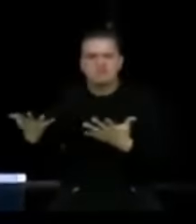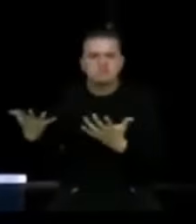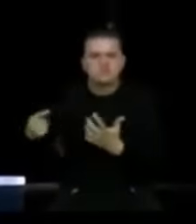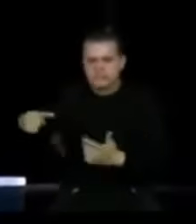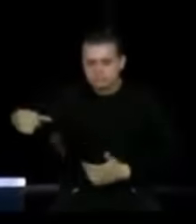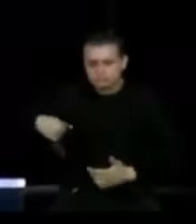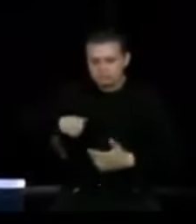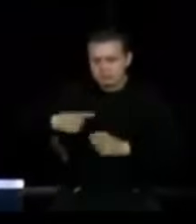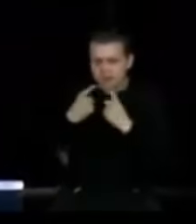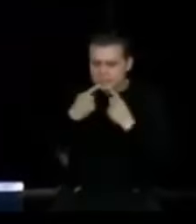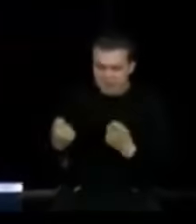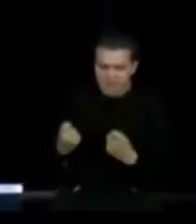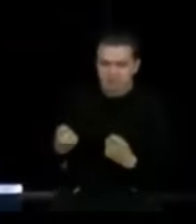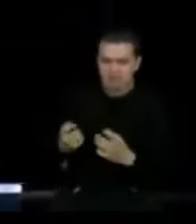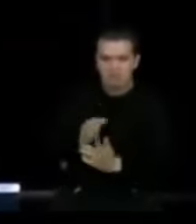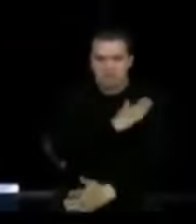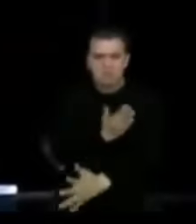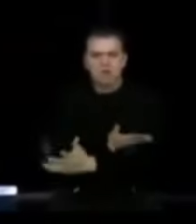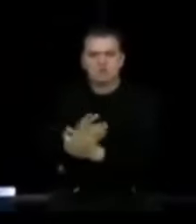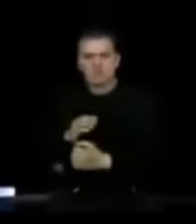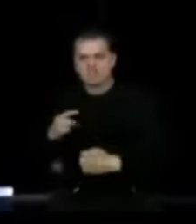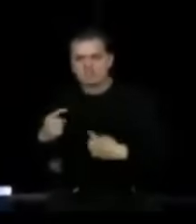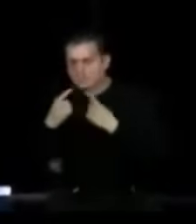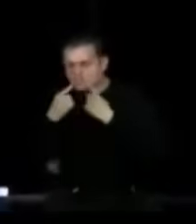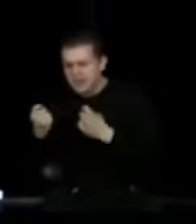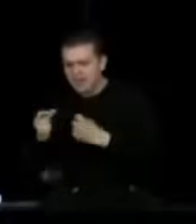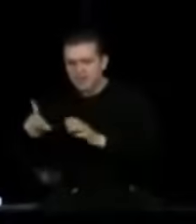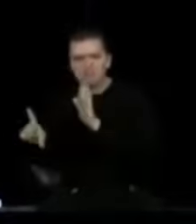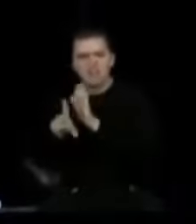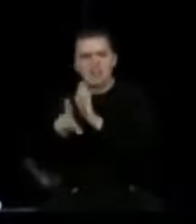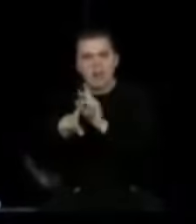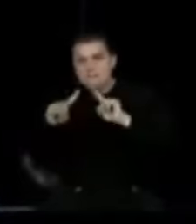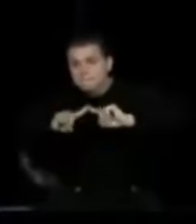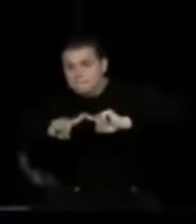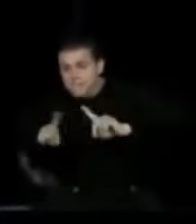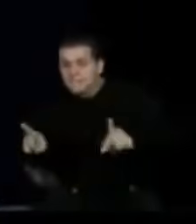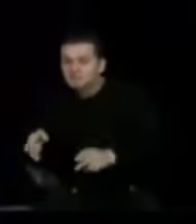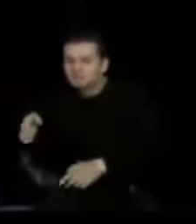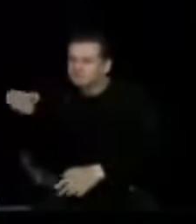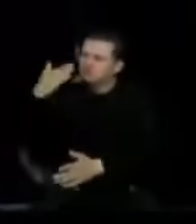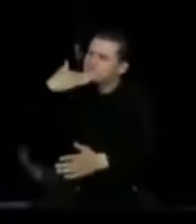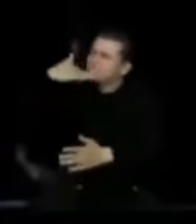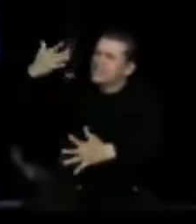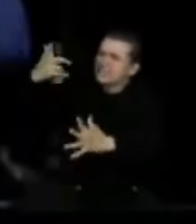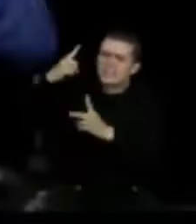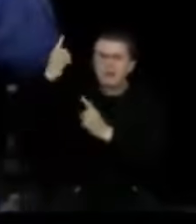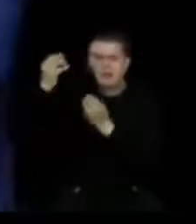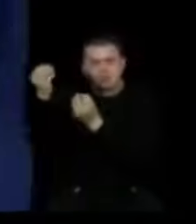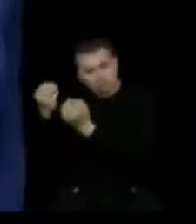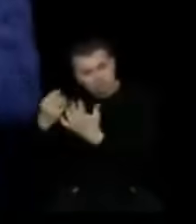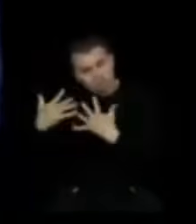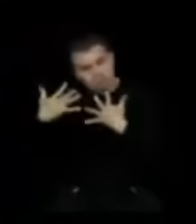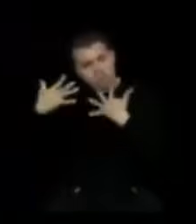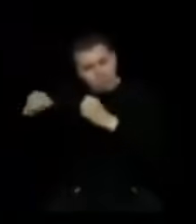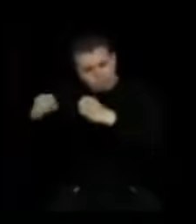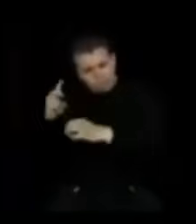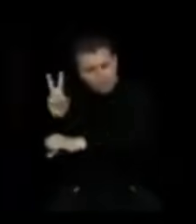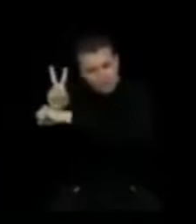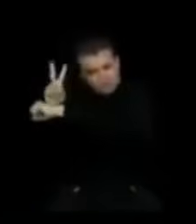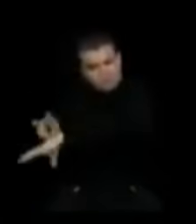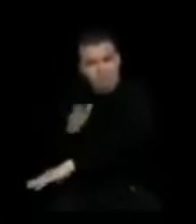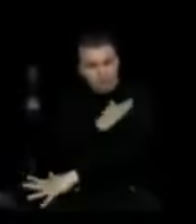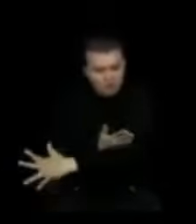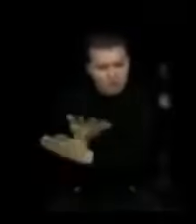es el pecado, y el poder del pecado es la ley. Pero a Dios gracias, que nos ha dado, nos da la